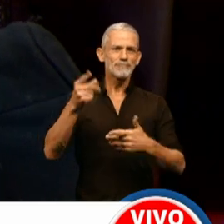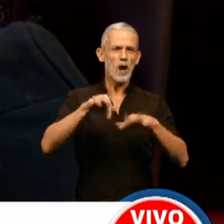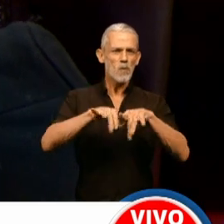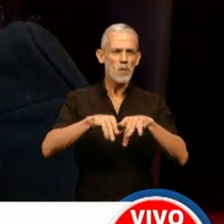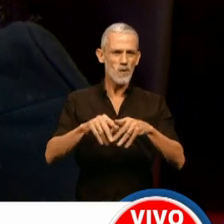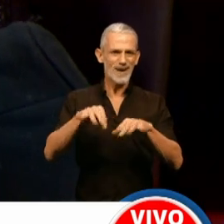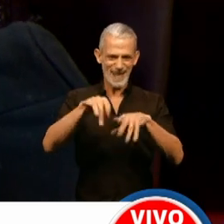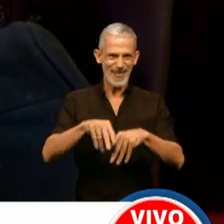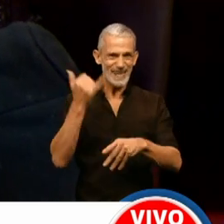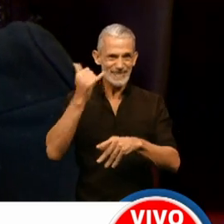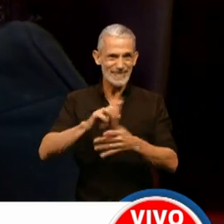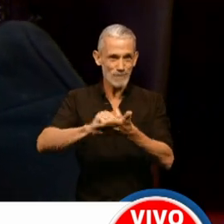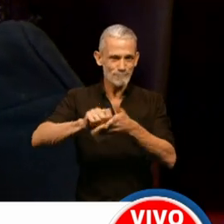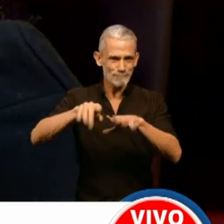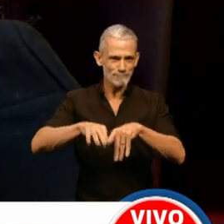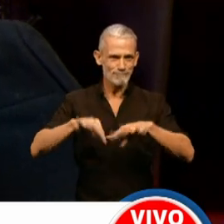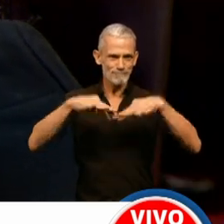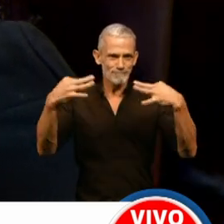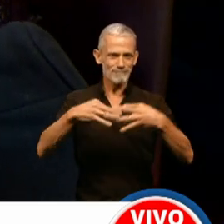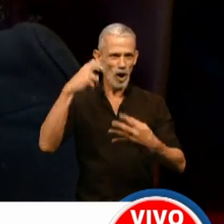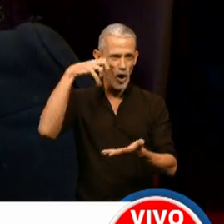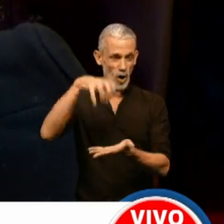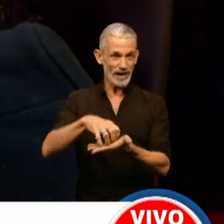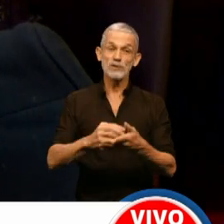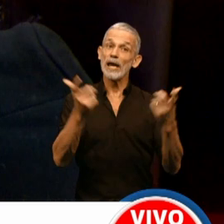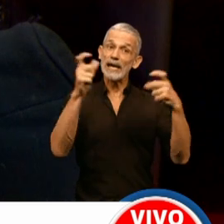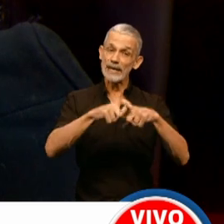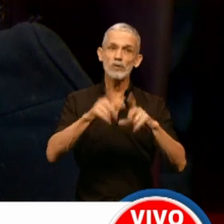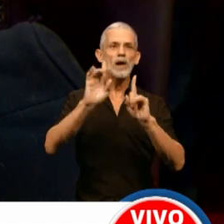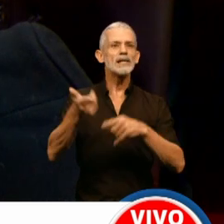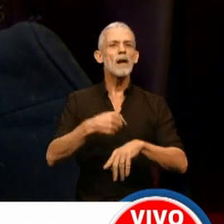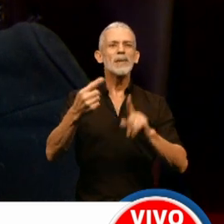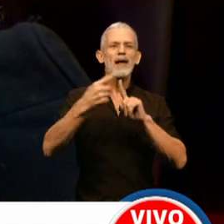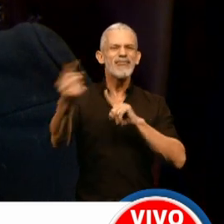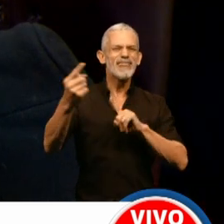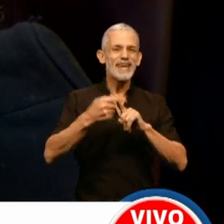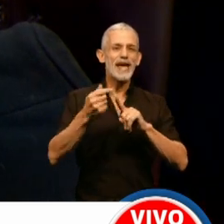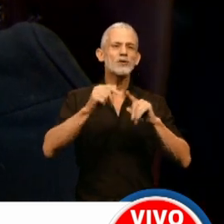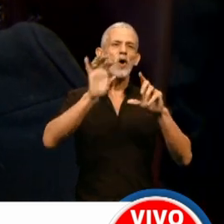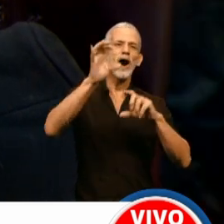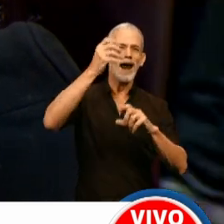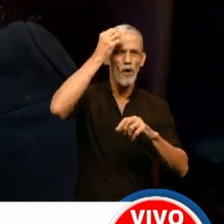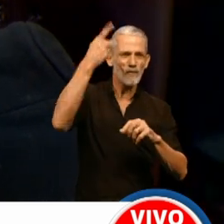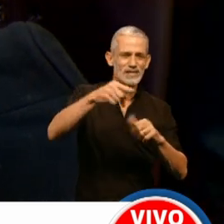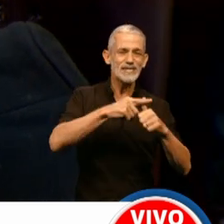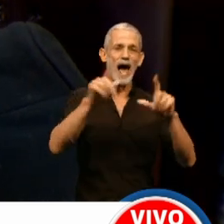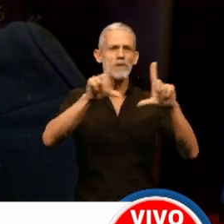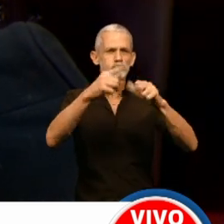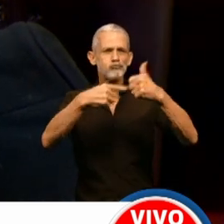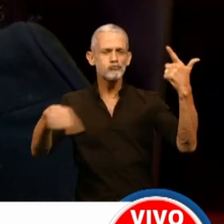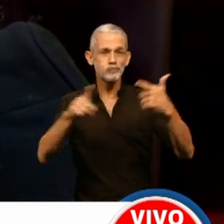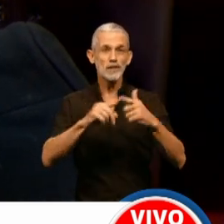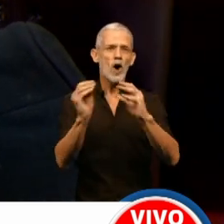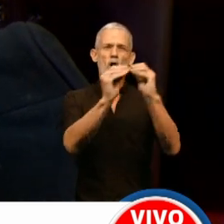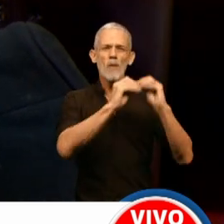testimonio a las versiones taquigráficas de la cámara además las reuniones se transmitieron en vivo oficiales y cientos de compañeros de